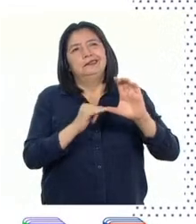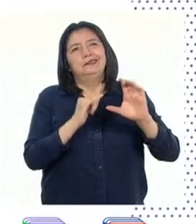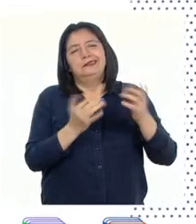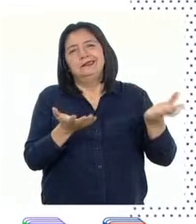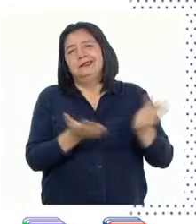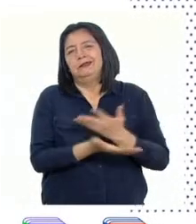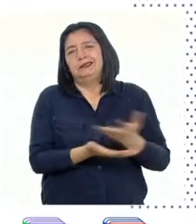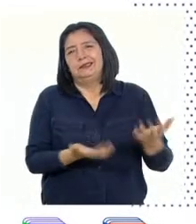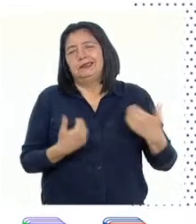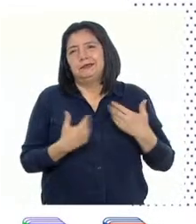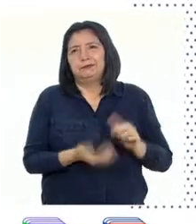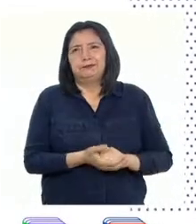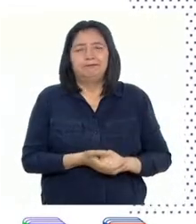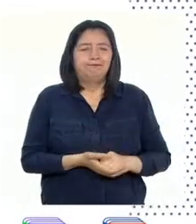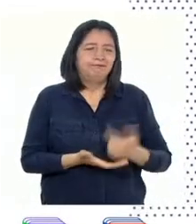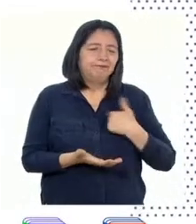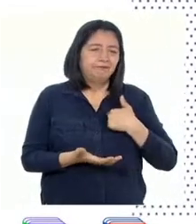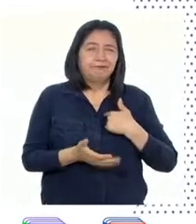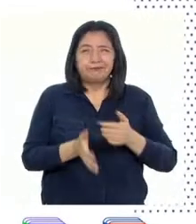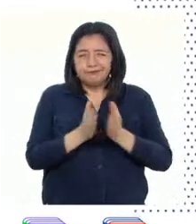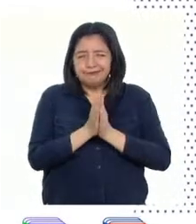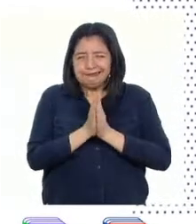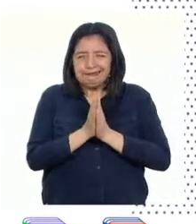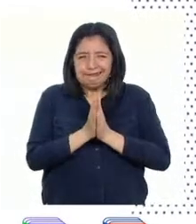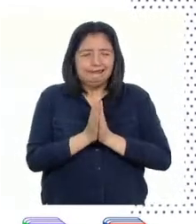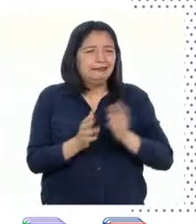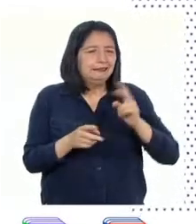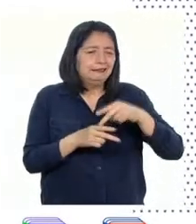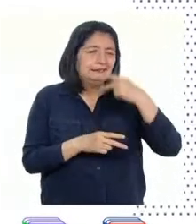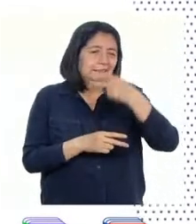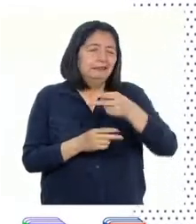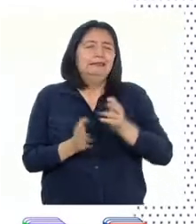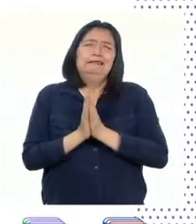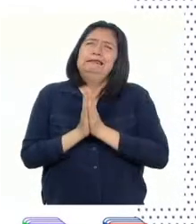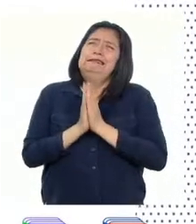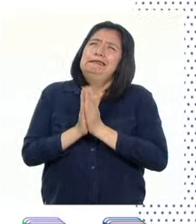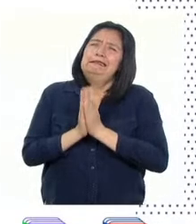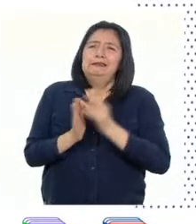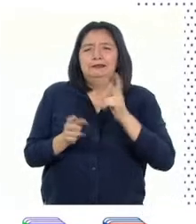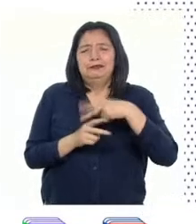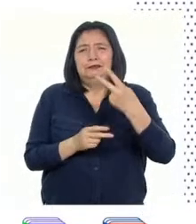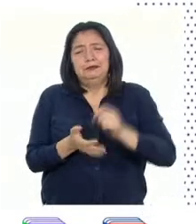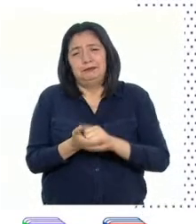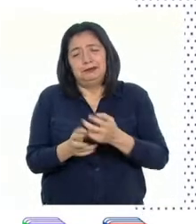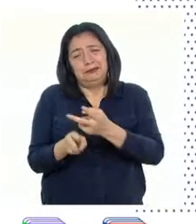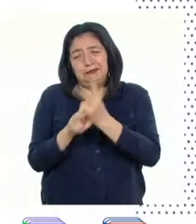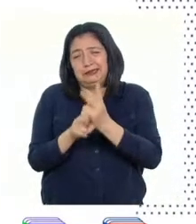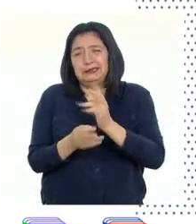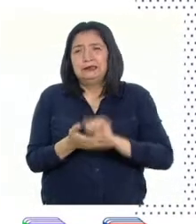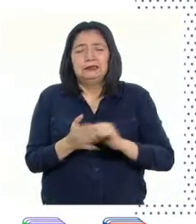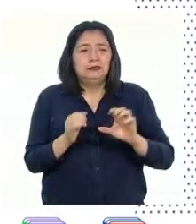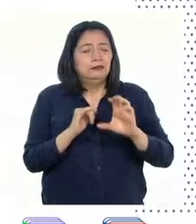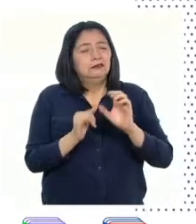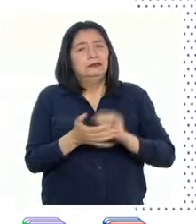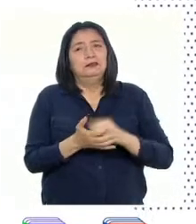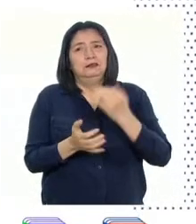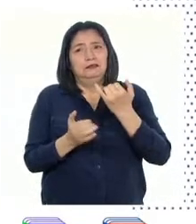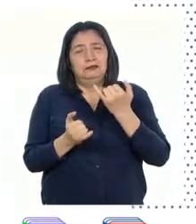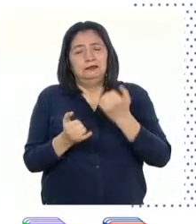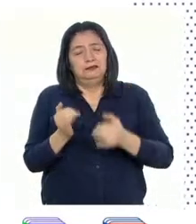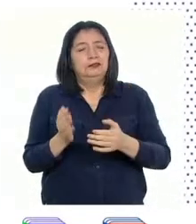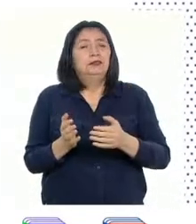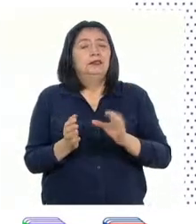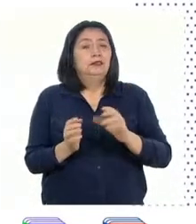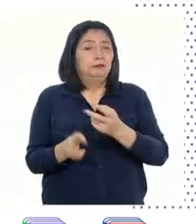tenía. Le pedí por favor al vecino, le rogué para que me pudiera prestar y a las finales me prestó